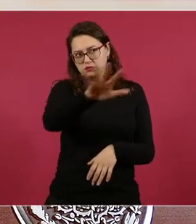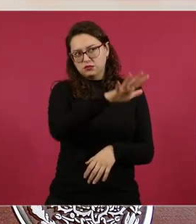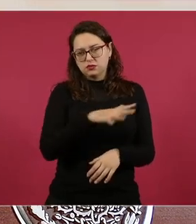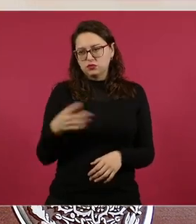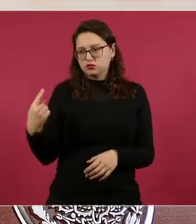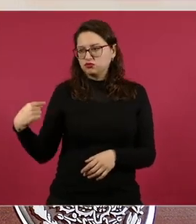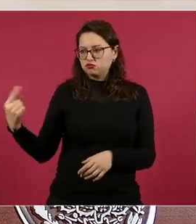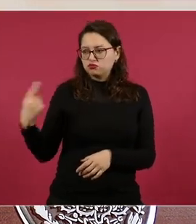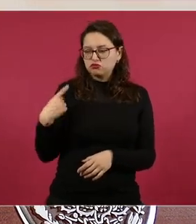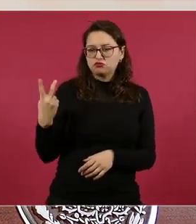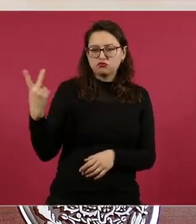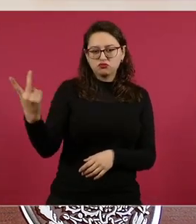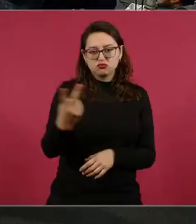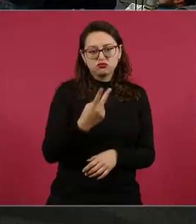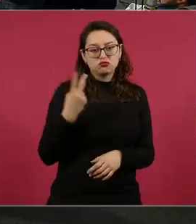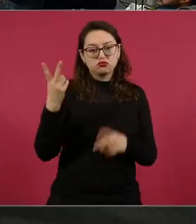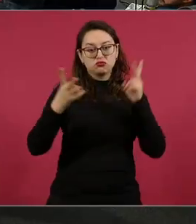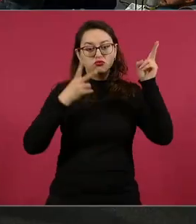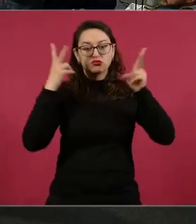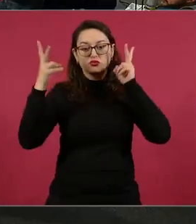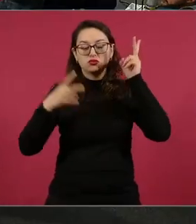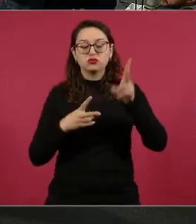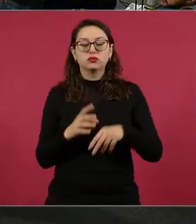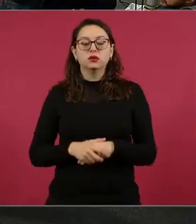Y bueno, vamos.